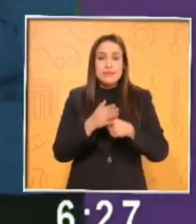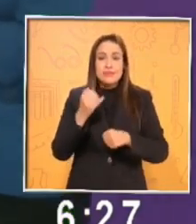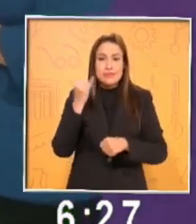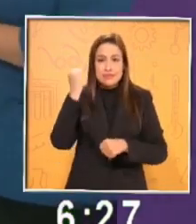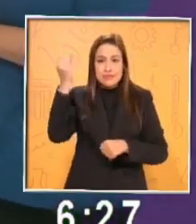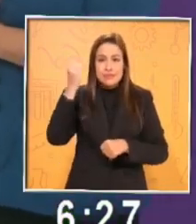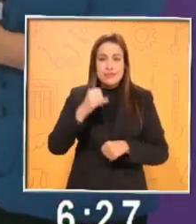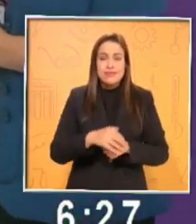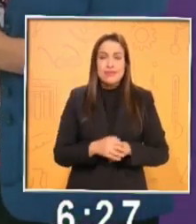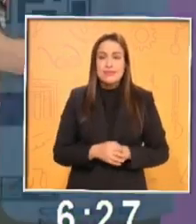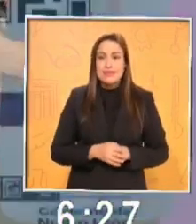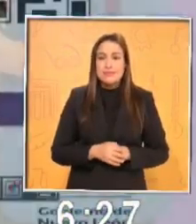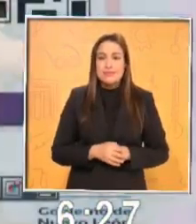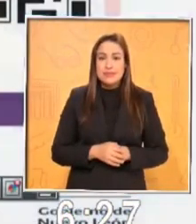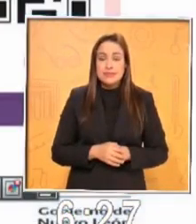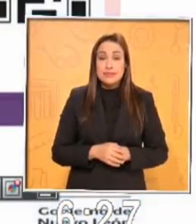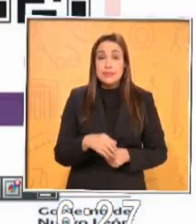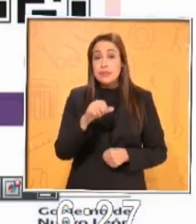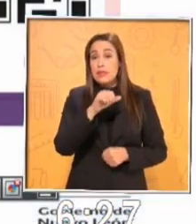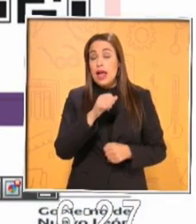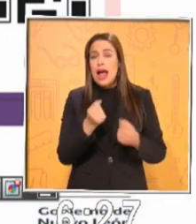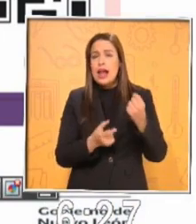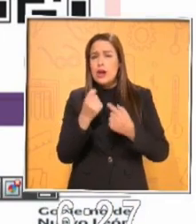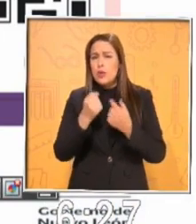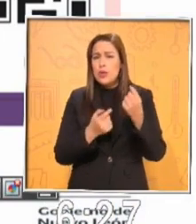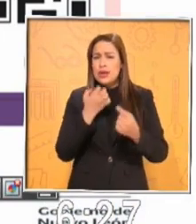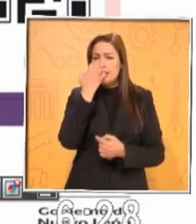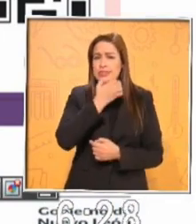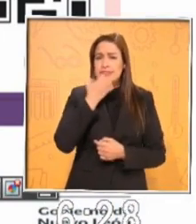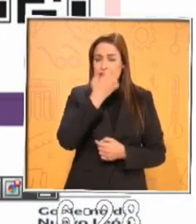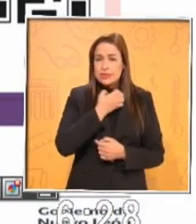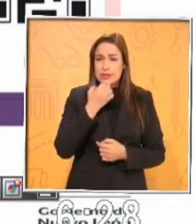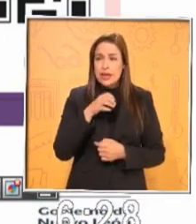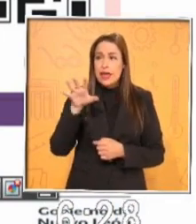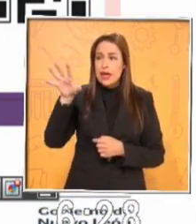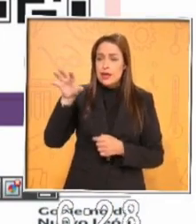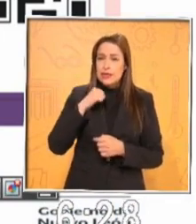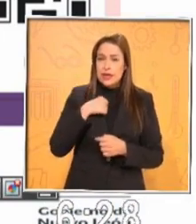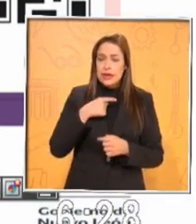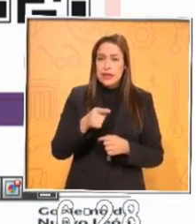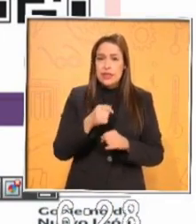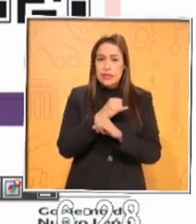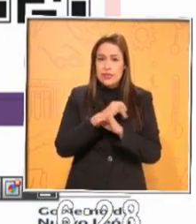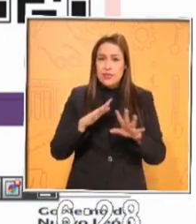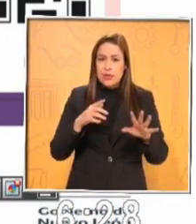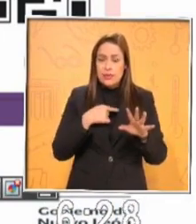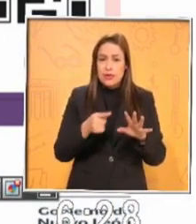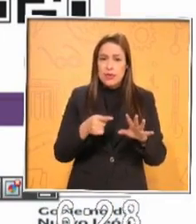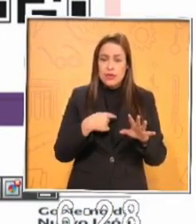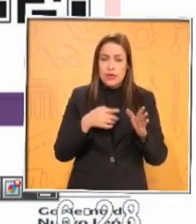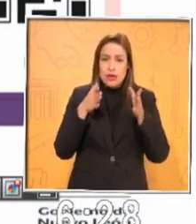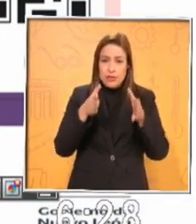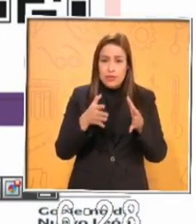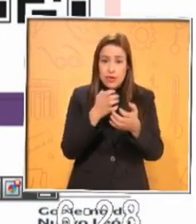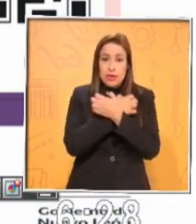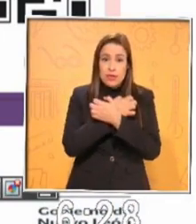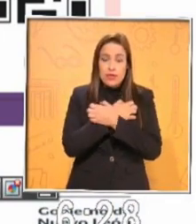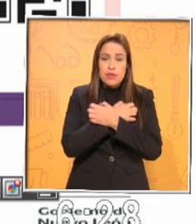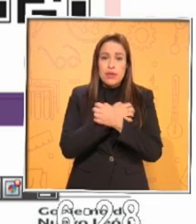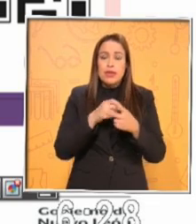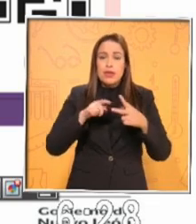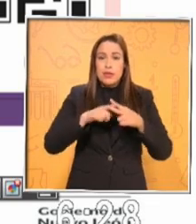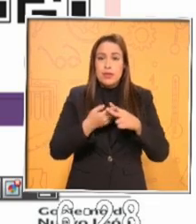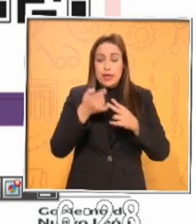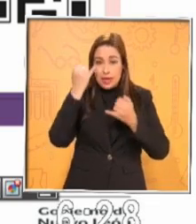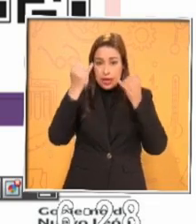En algunos colegios se han recogido y publicado en documentos especializados en el ámbito educativo iniciativas desarrolladas